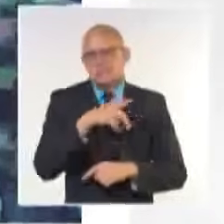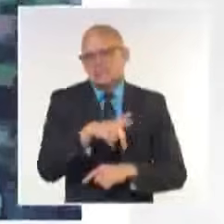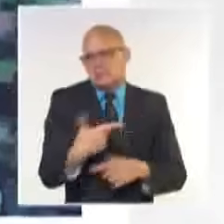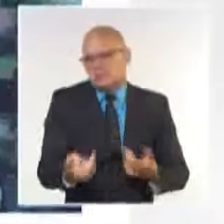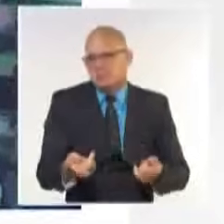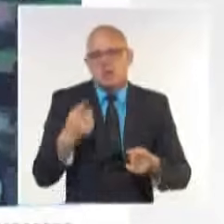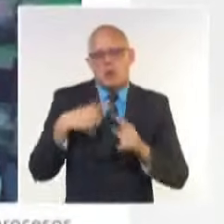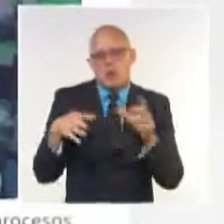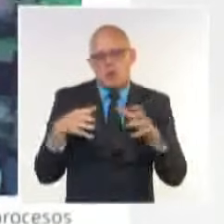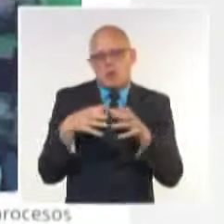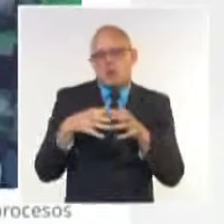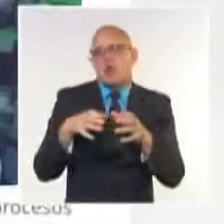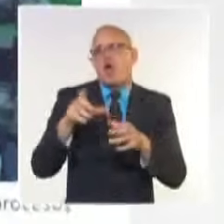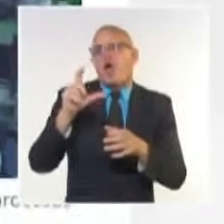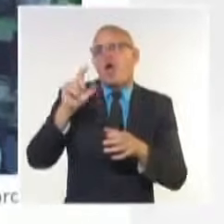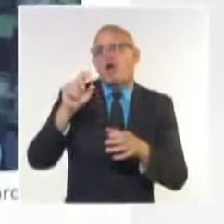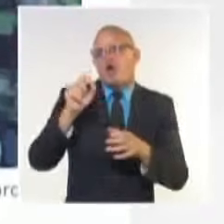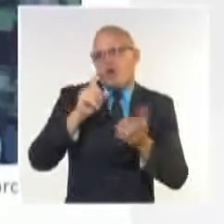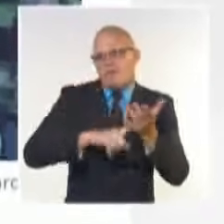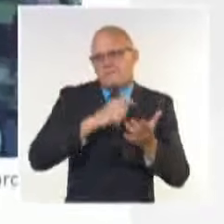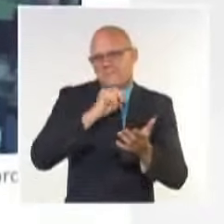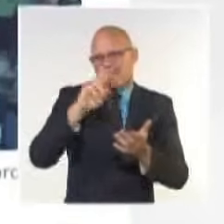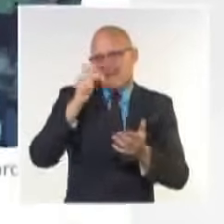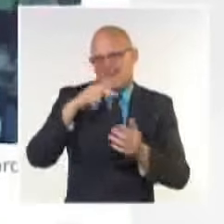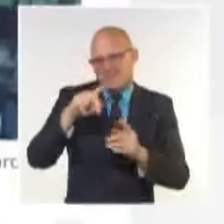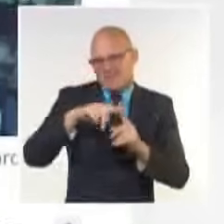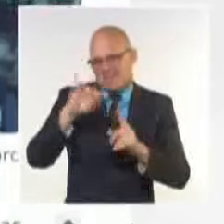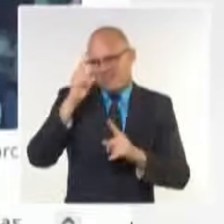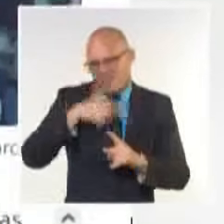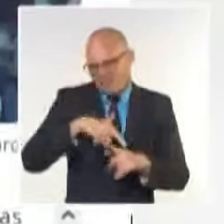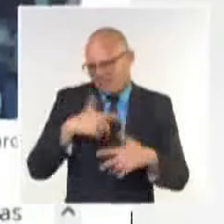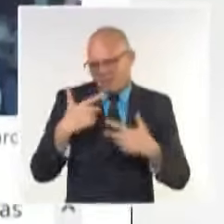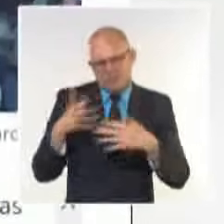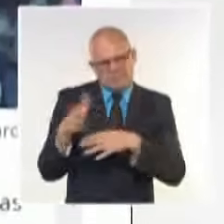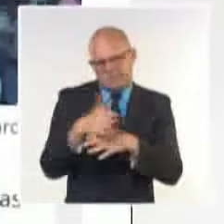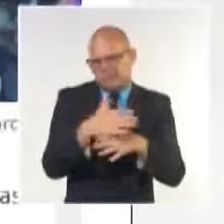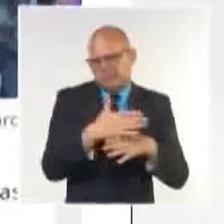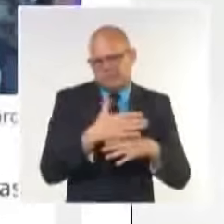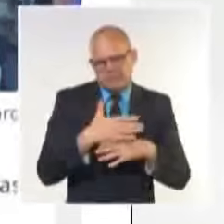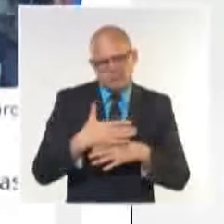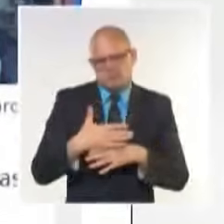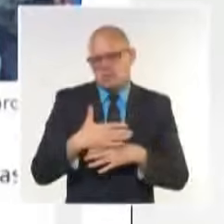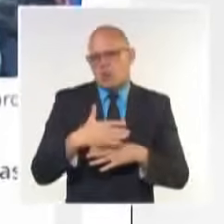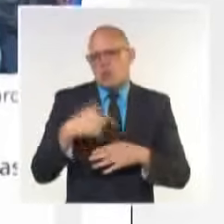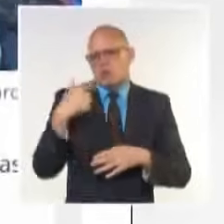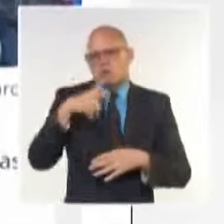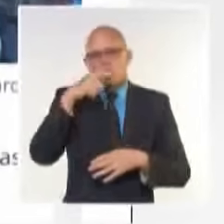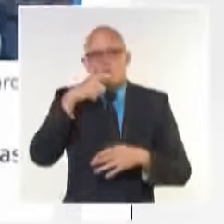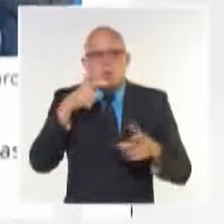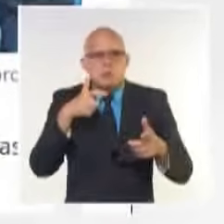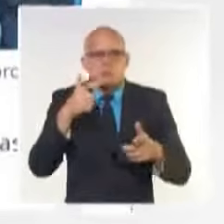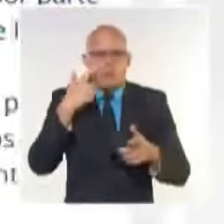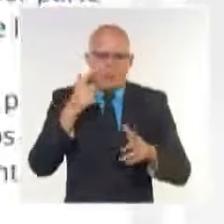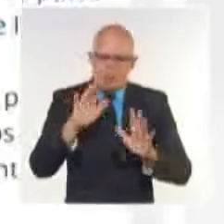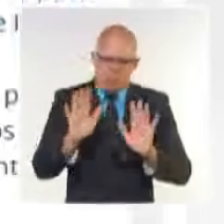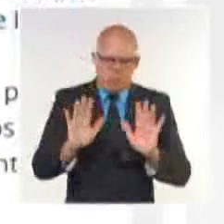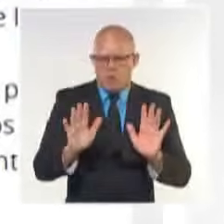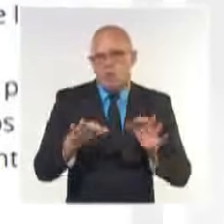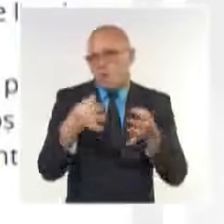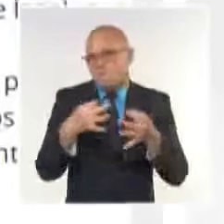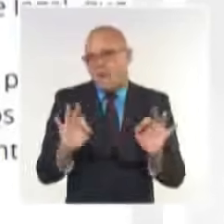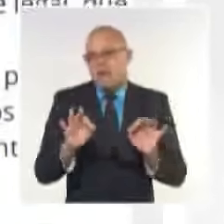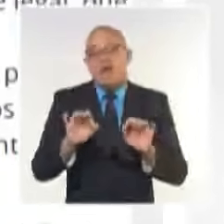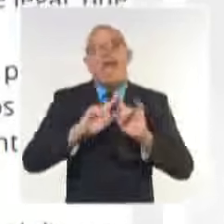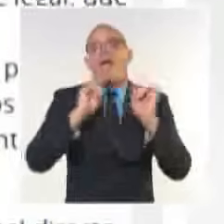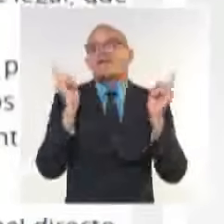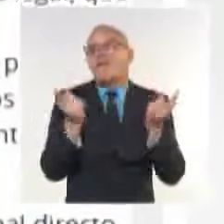privados y estatales. En fin, no se trata de demonizar o de ir detrás de nada en concreto, pero sí de todo en general.